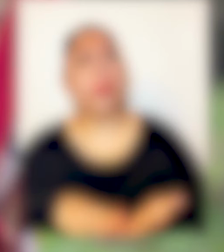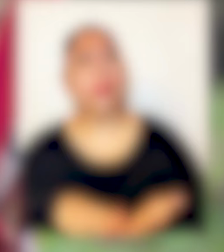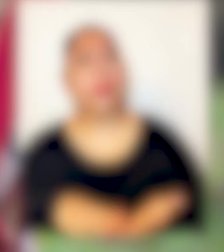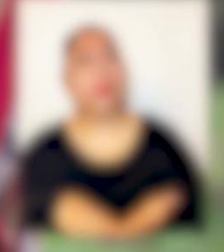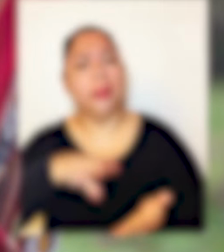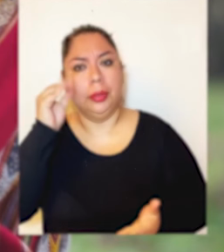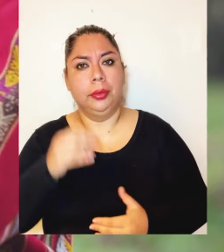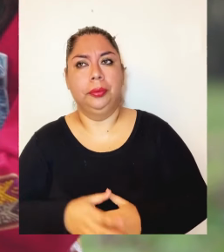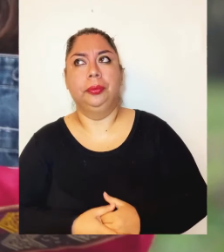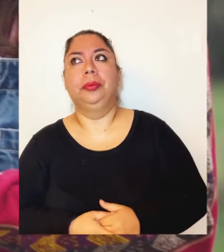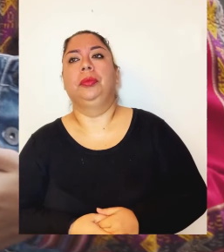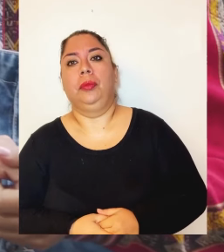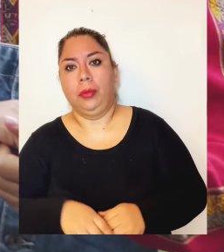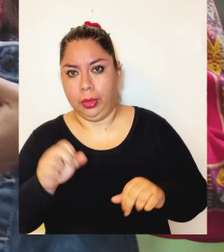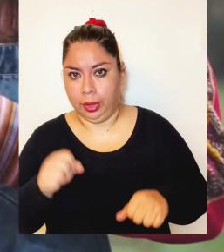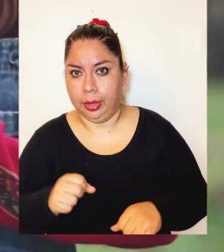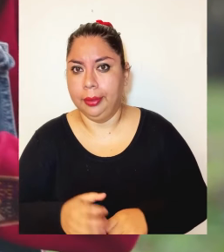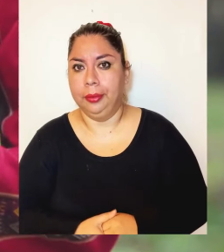yacharqunkiri?